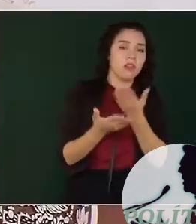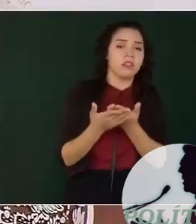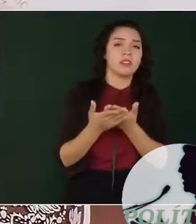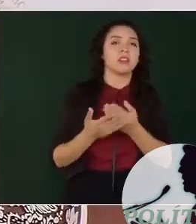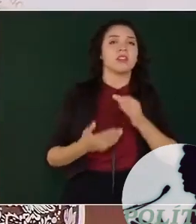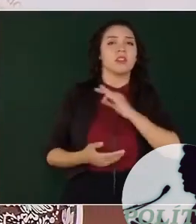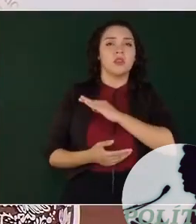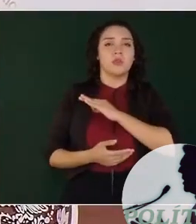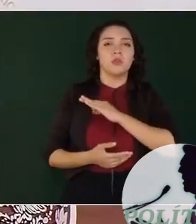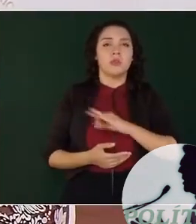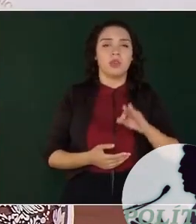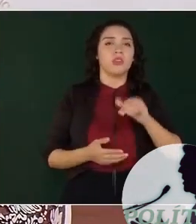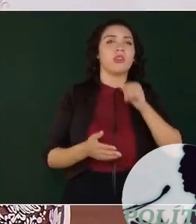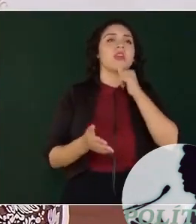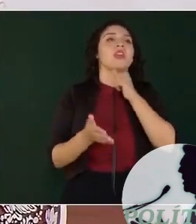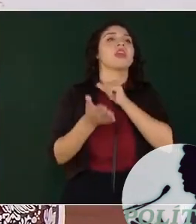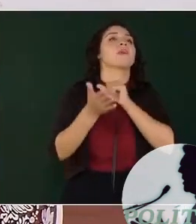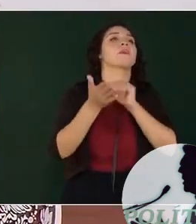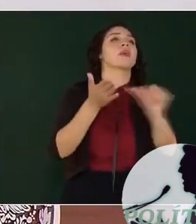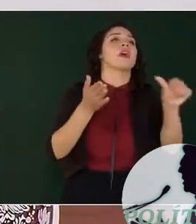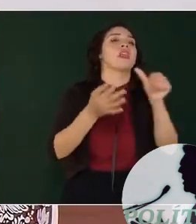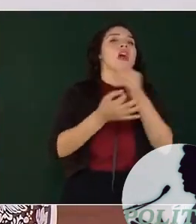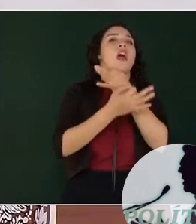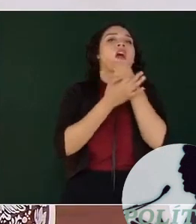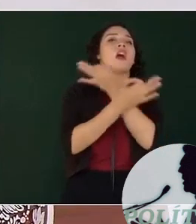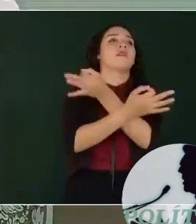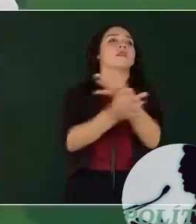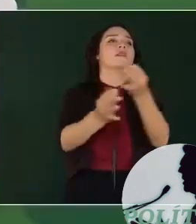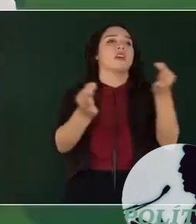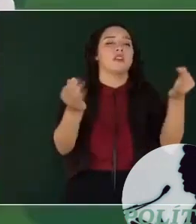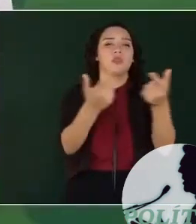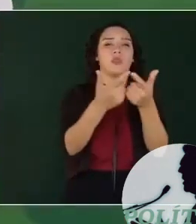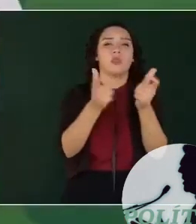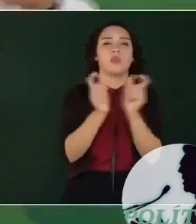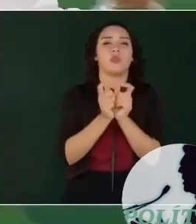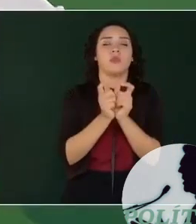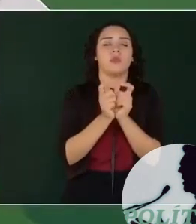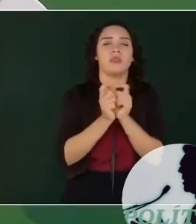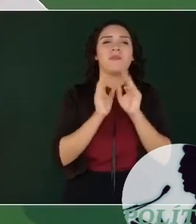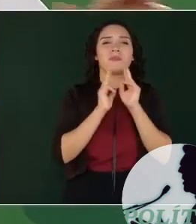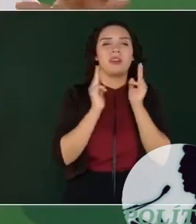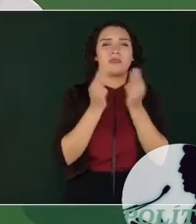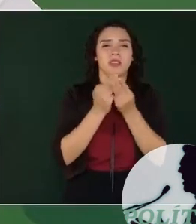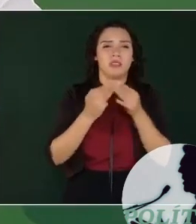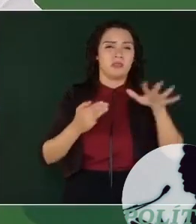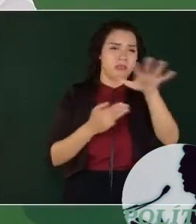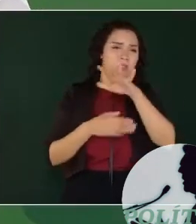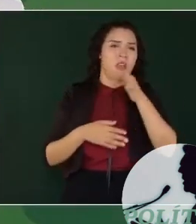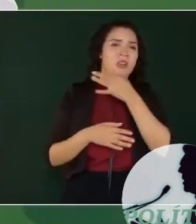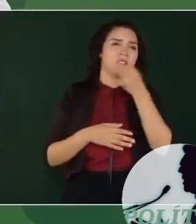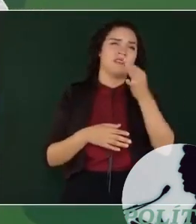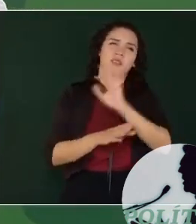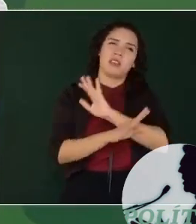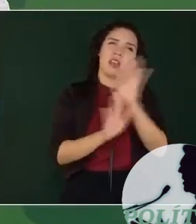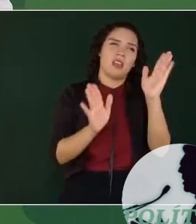enviara un mensaje de tregua a la delincuencia para que